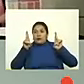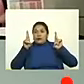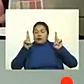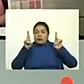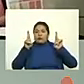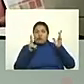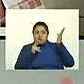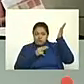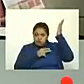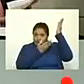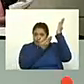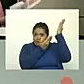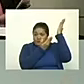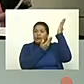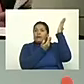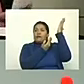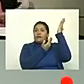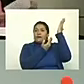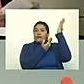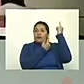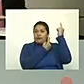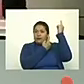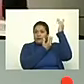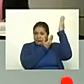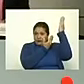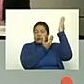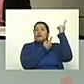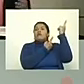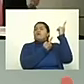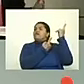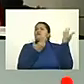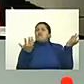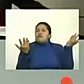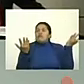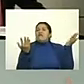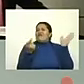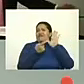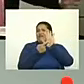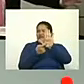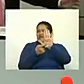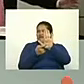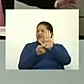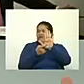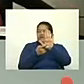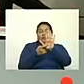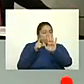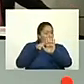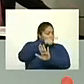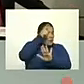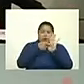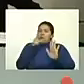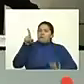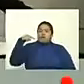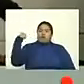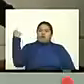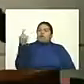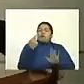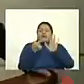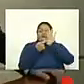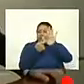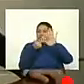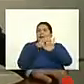A ver, ese, que muestra el panorama general de lo que hasta ahora tenemos